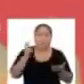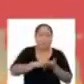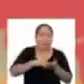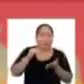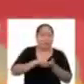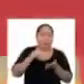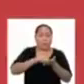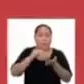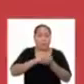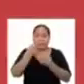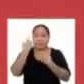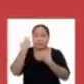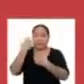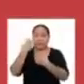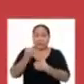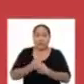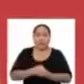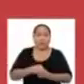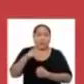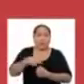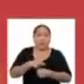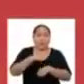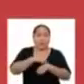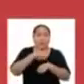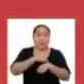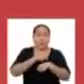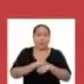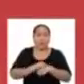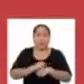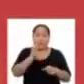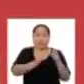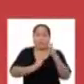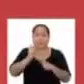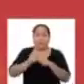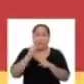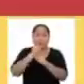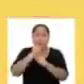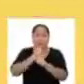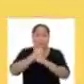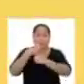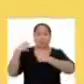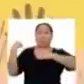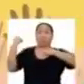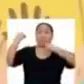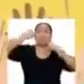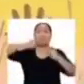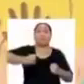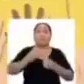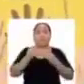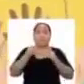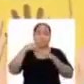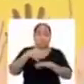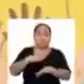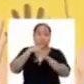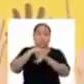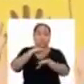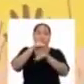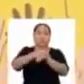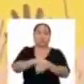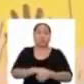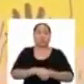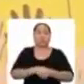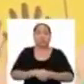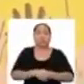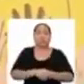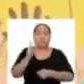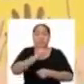economía. En todo ese periodo, la clase obrera se fortaleció un montón, por las constantes protestas de los trabajadores. Si